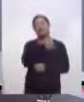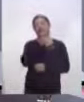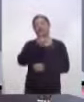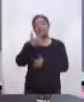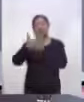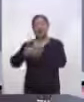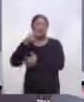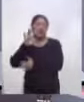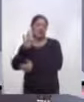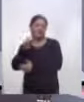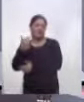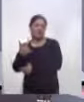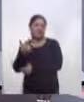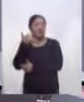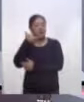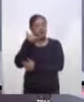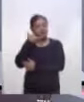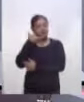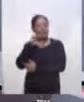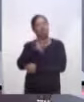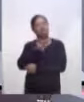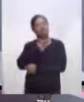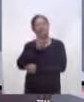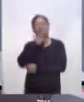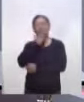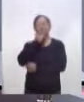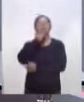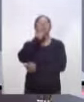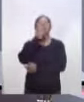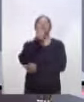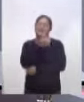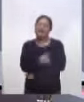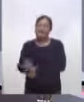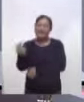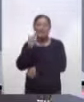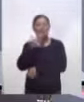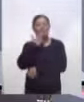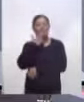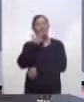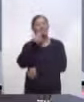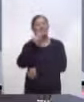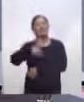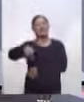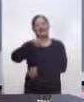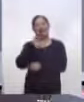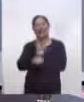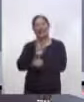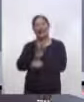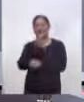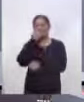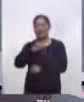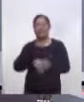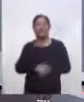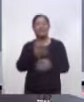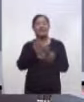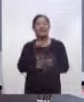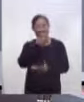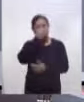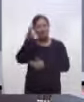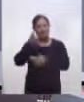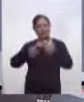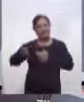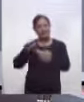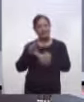466-1547 para que nos llame y pueda disfrutar con sus pequeños de esta excelente función. Vamos a hacer una pausa y regresamos con